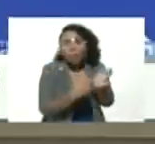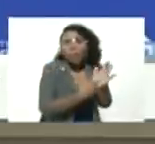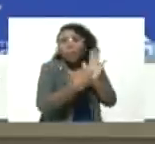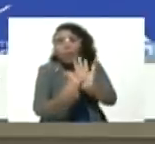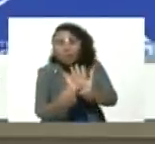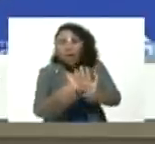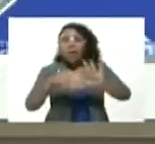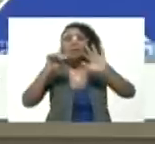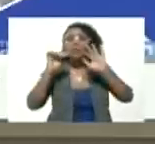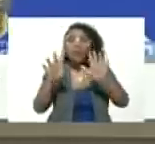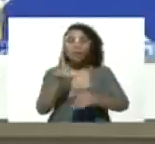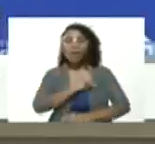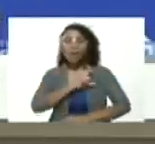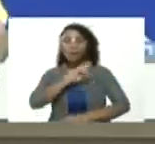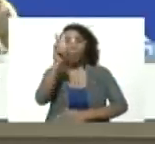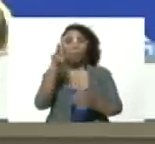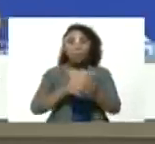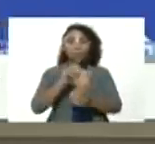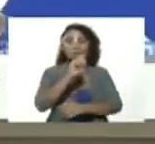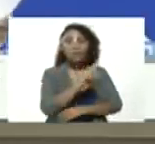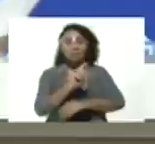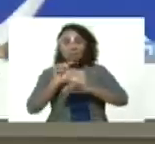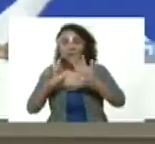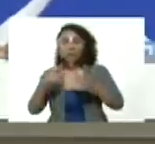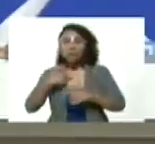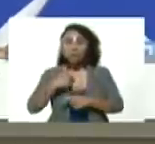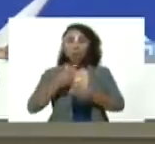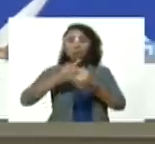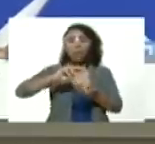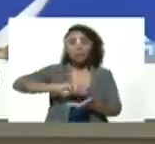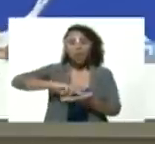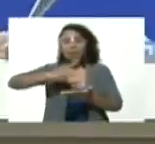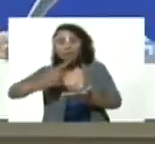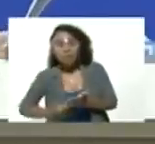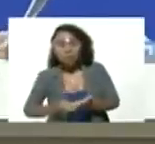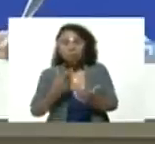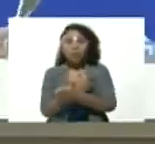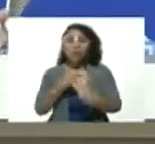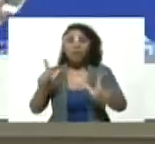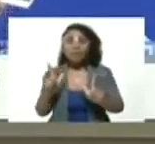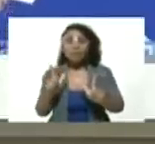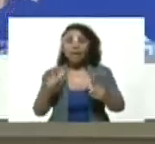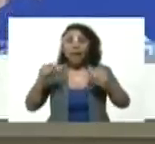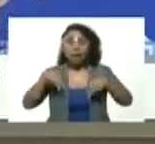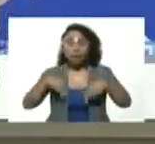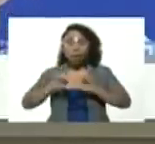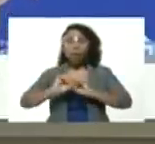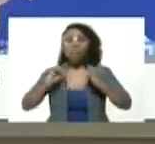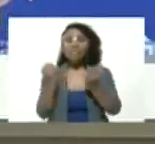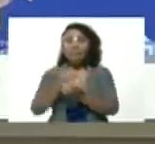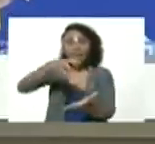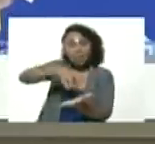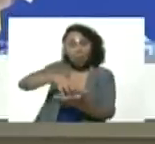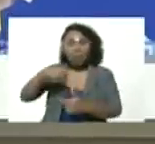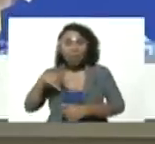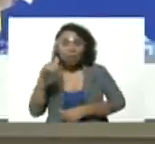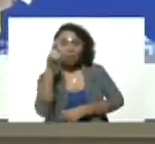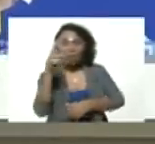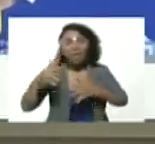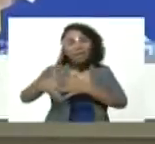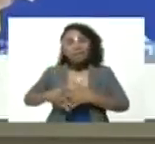enero del 2018, voy a hacer una traducción libre, el Departamento de Estado, no sé cuál es la Cámara de Estados